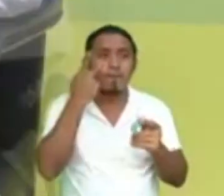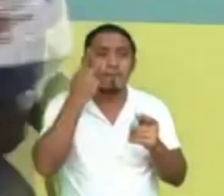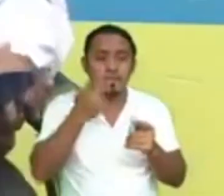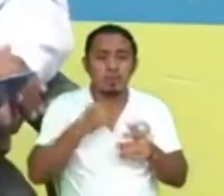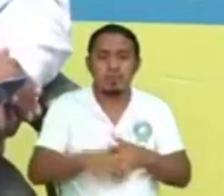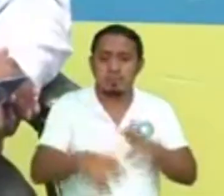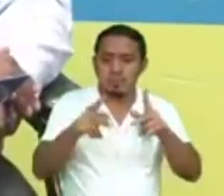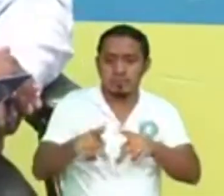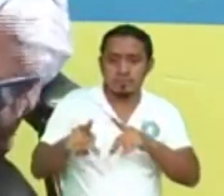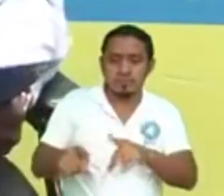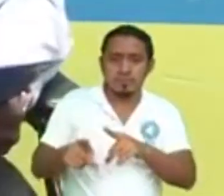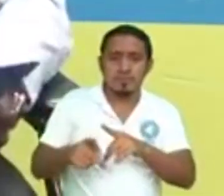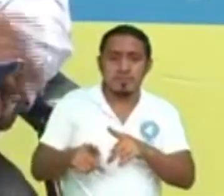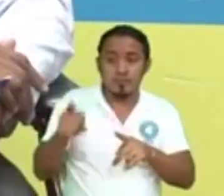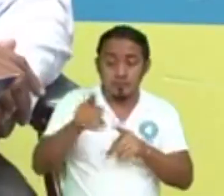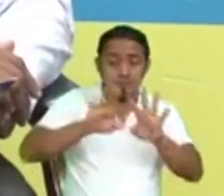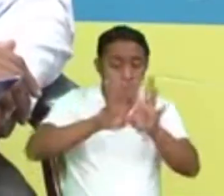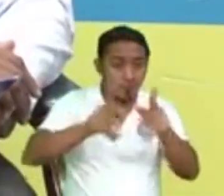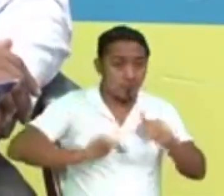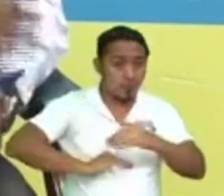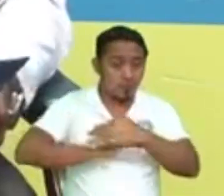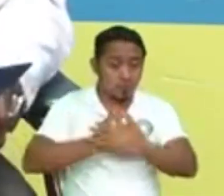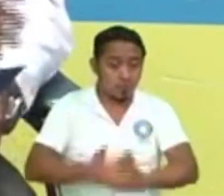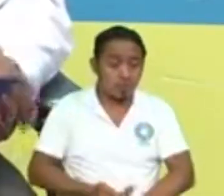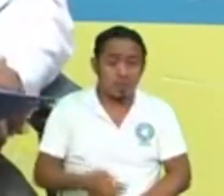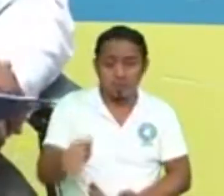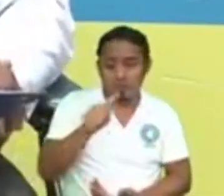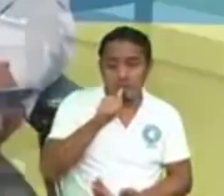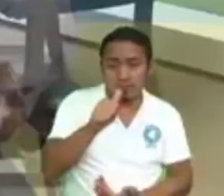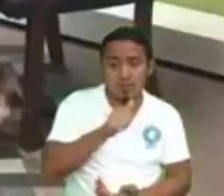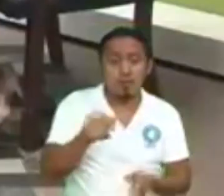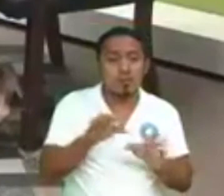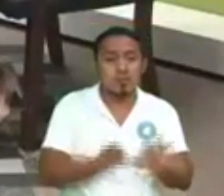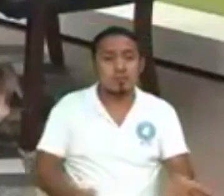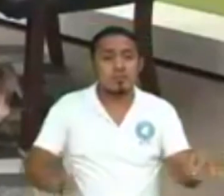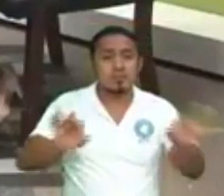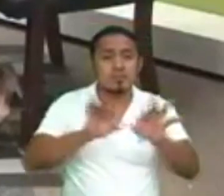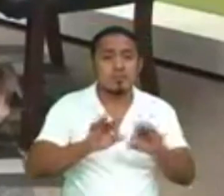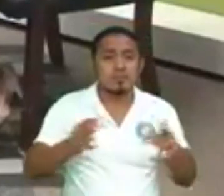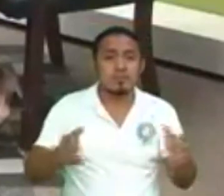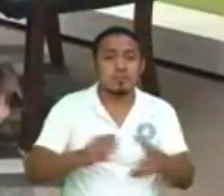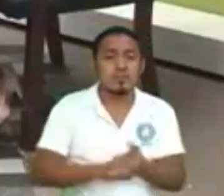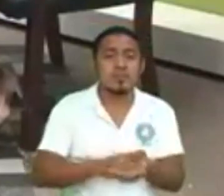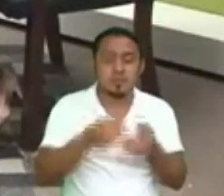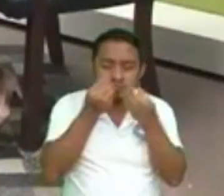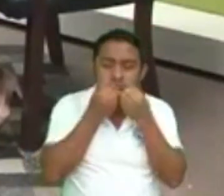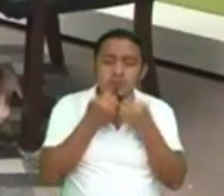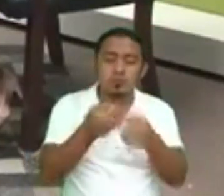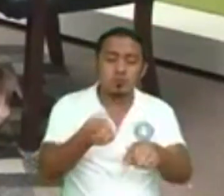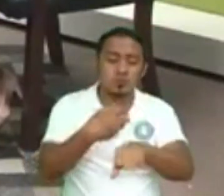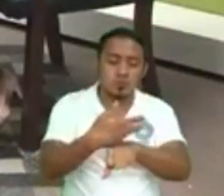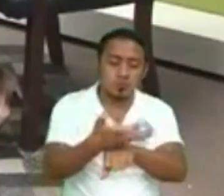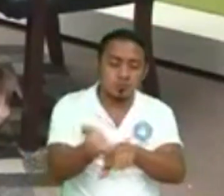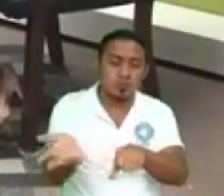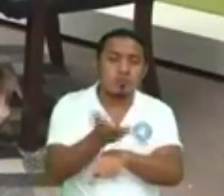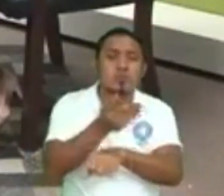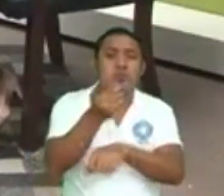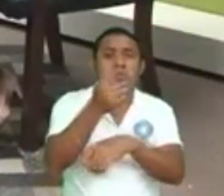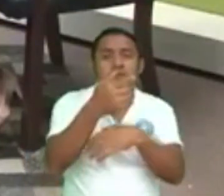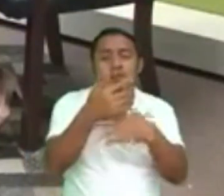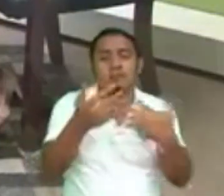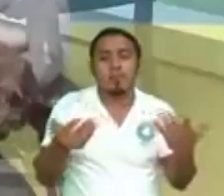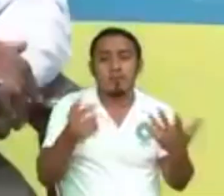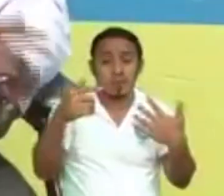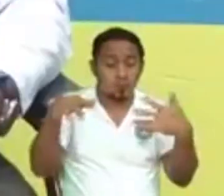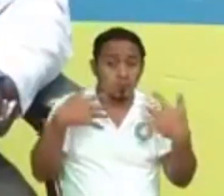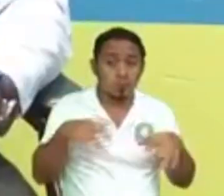persona, una mujer que está tomando alcohol, pues es importante aconsejarla. Sí. Aconsejarla porque está en